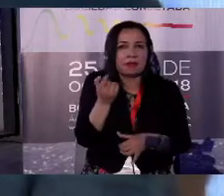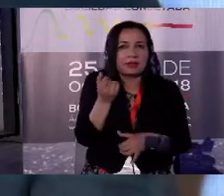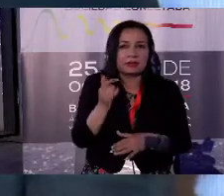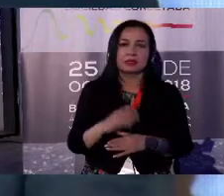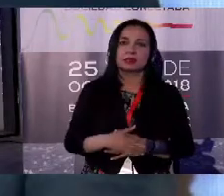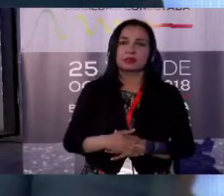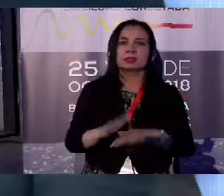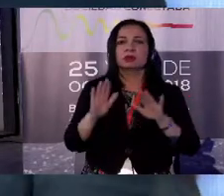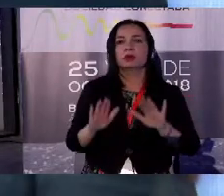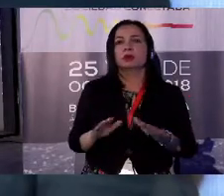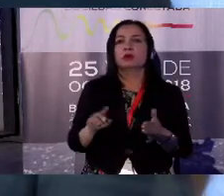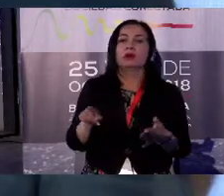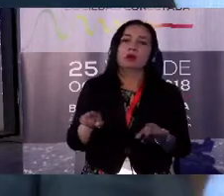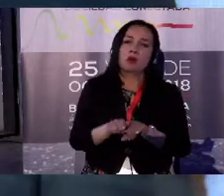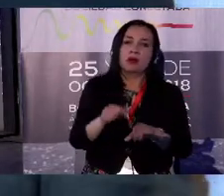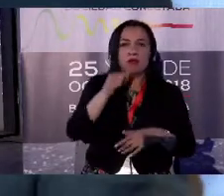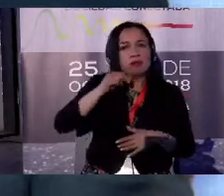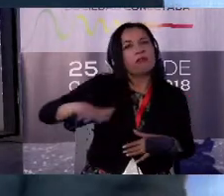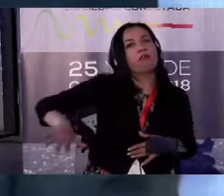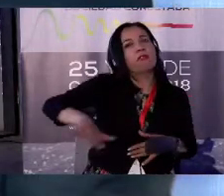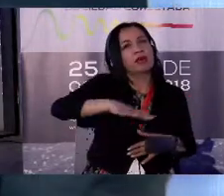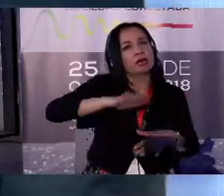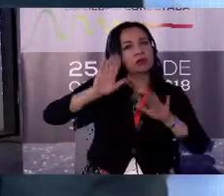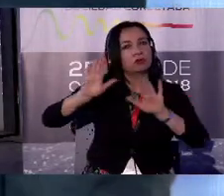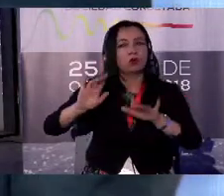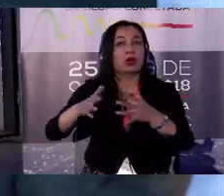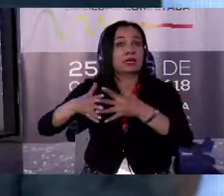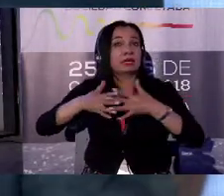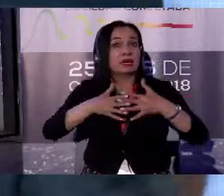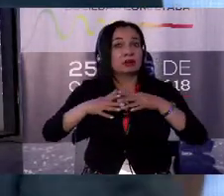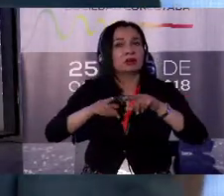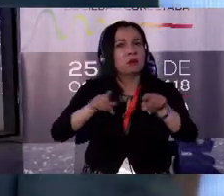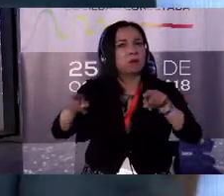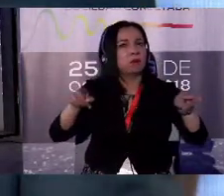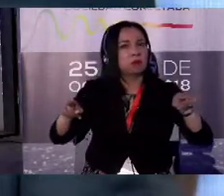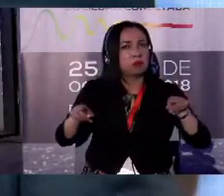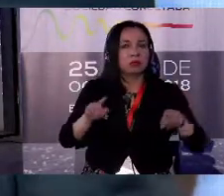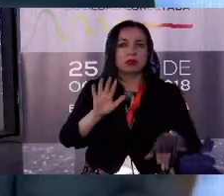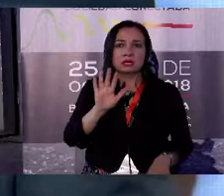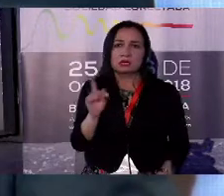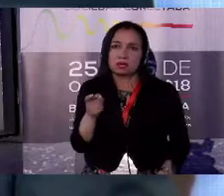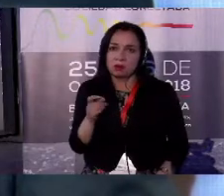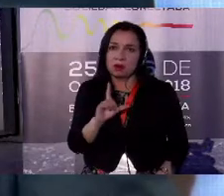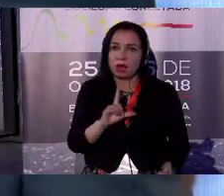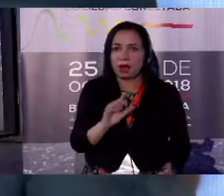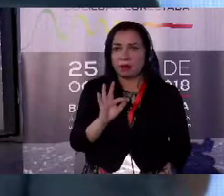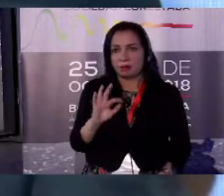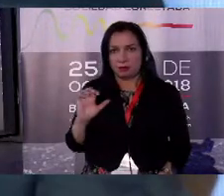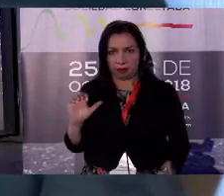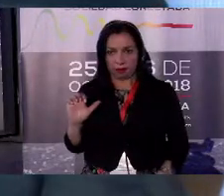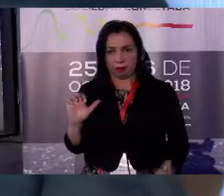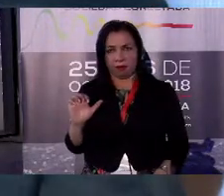igual como los sectores rurales de Estados Unidos. Con 5G y también con LTE,